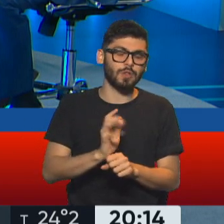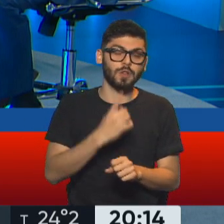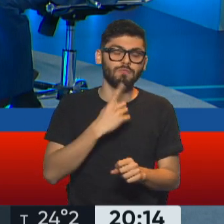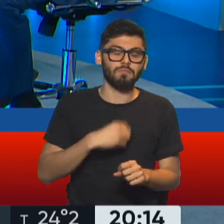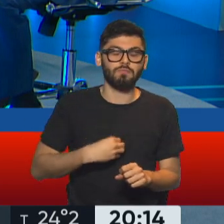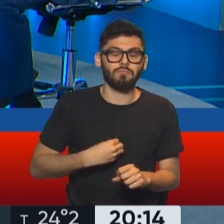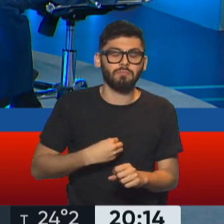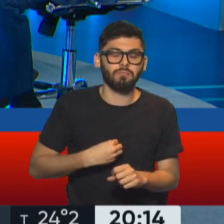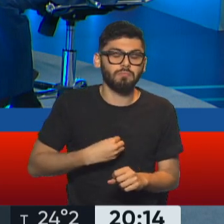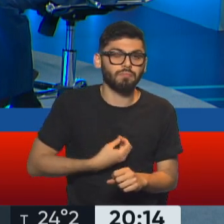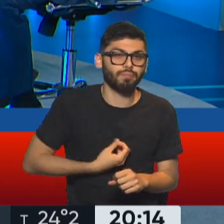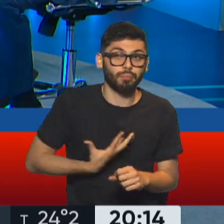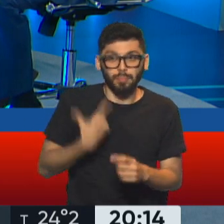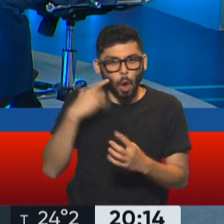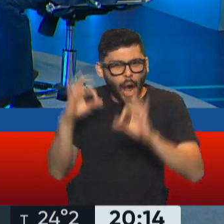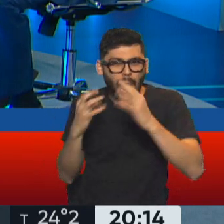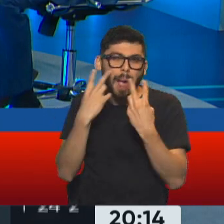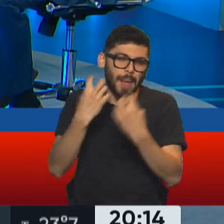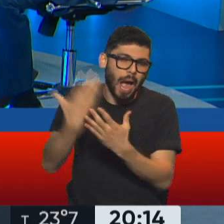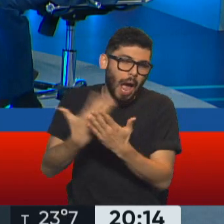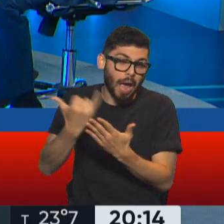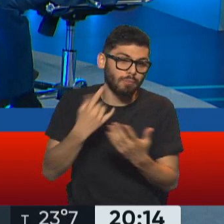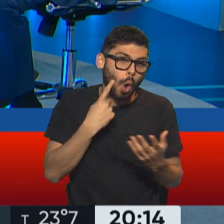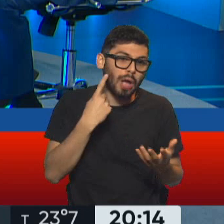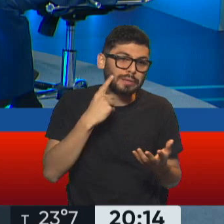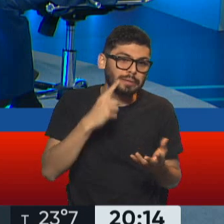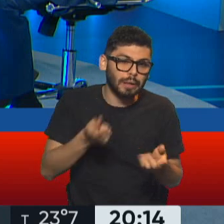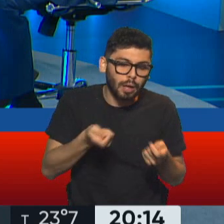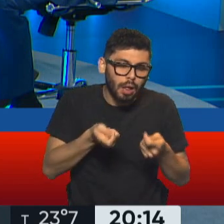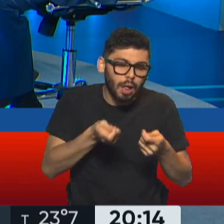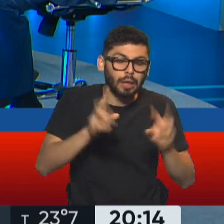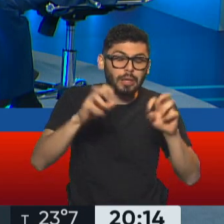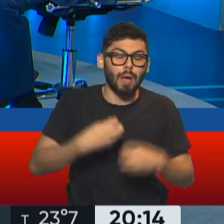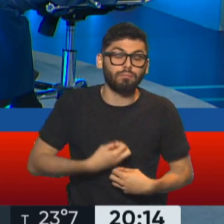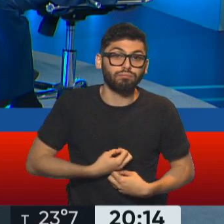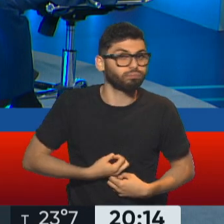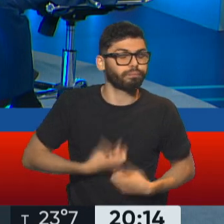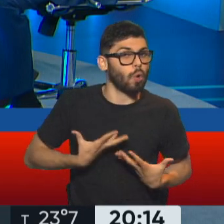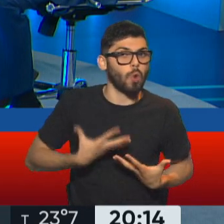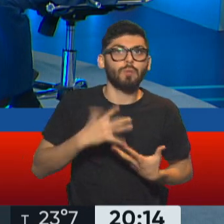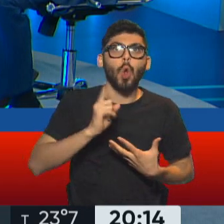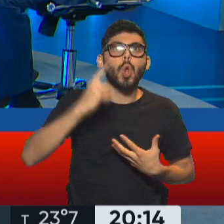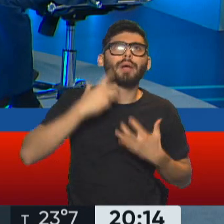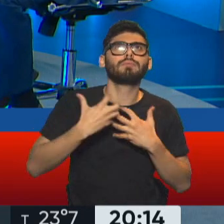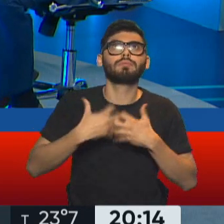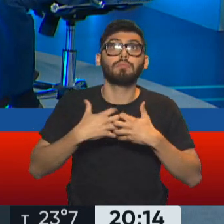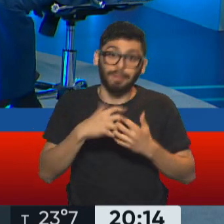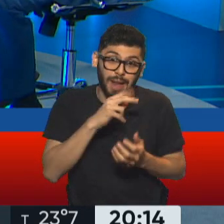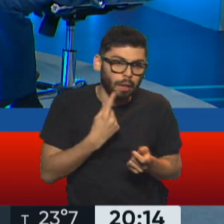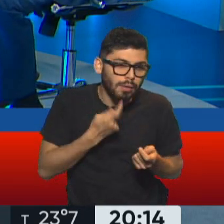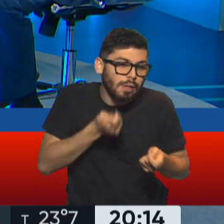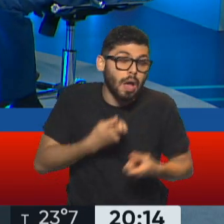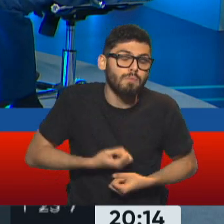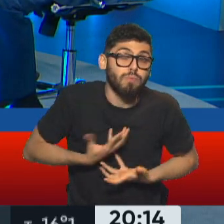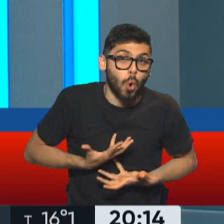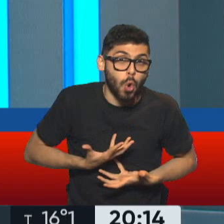emotivo, que esto está muy estudiado, ¿no? Se apela a lo emotivo y no tanto al discurso o al raciocinio. Que el impacto